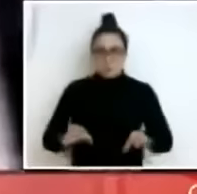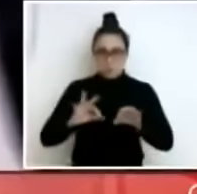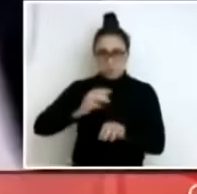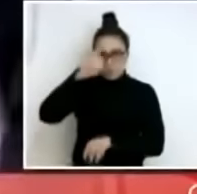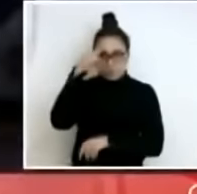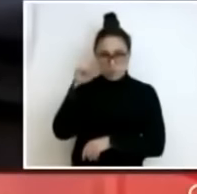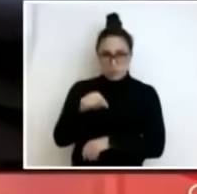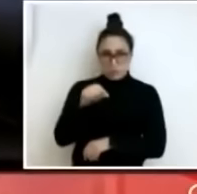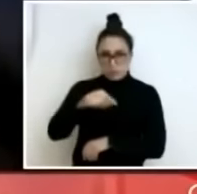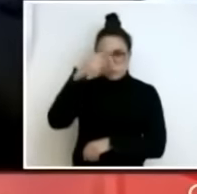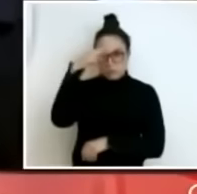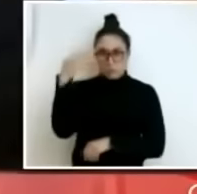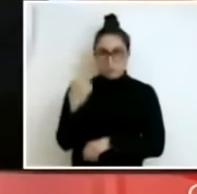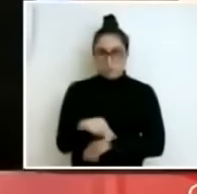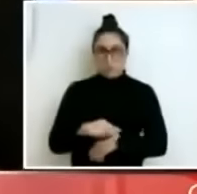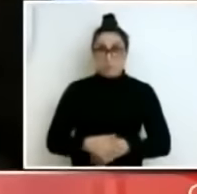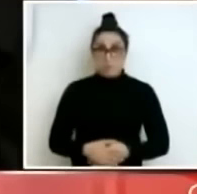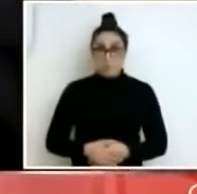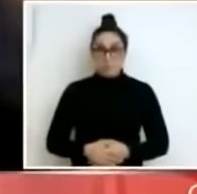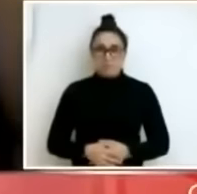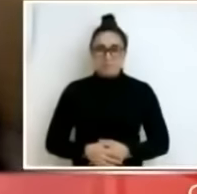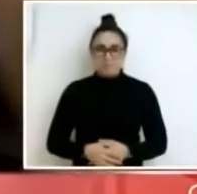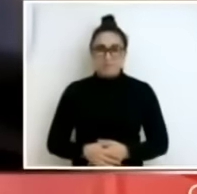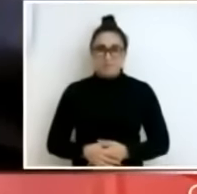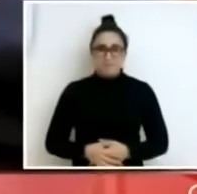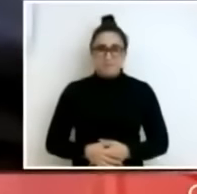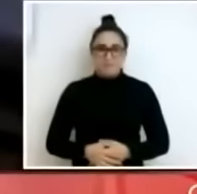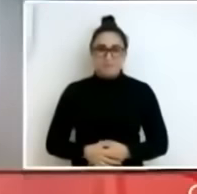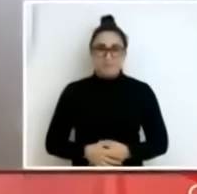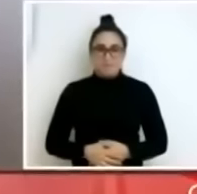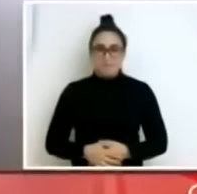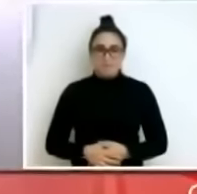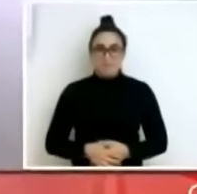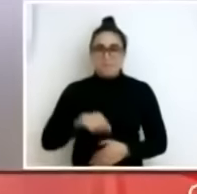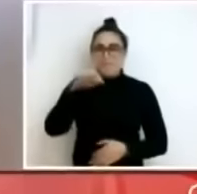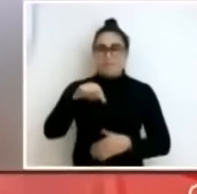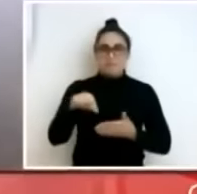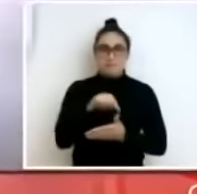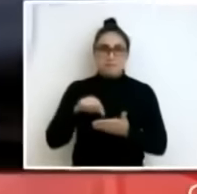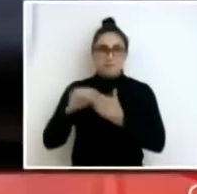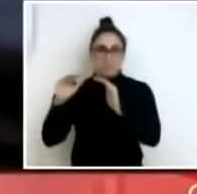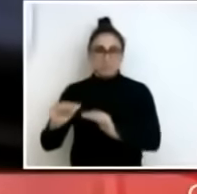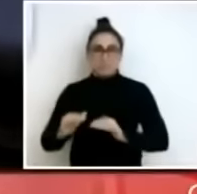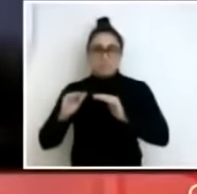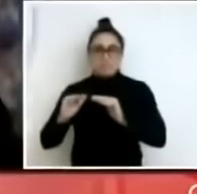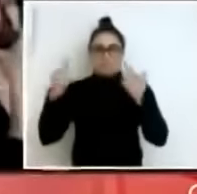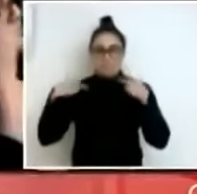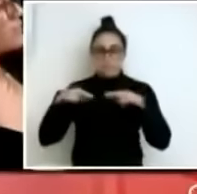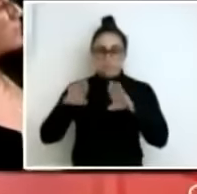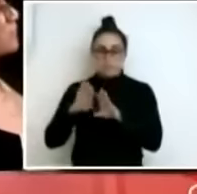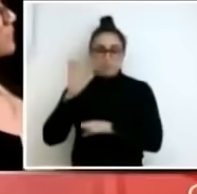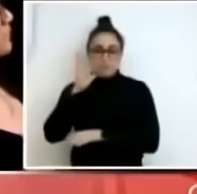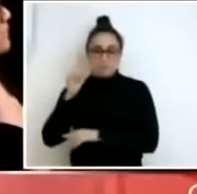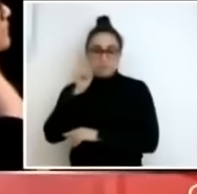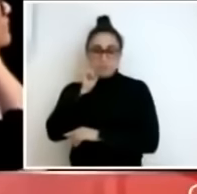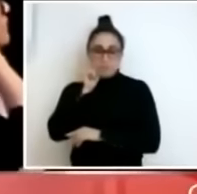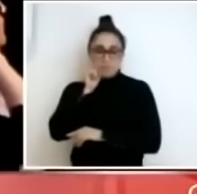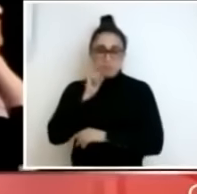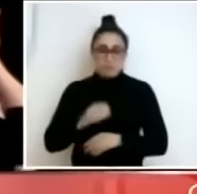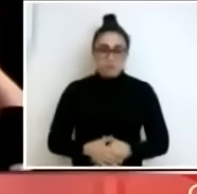Libertad Libertad esta cámara alta libertad es su carácter liad de palabra libertad